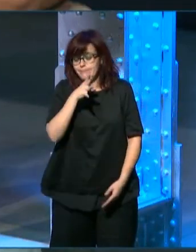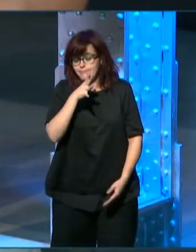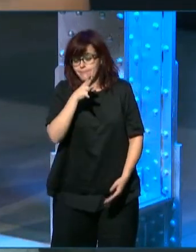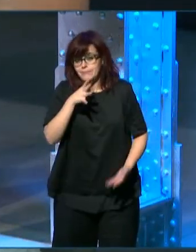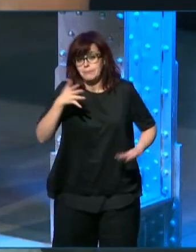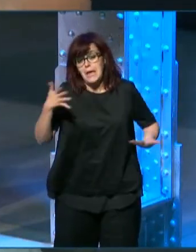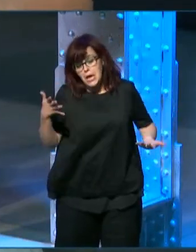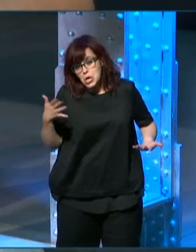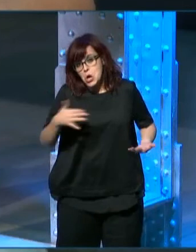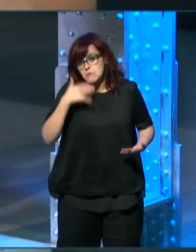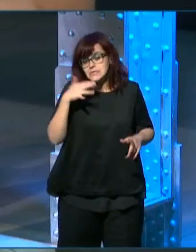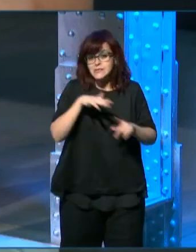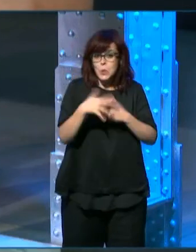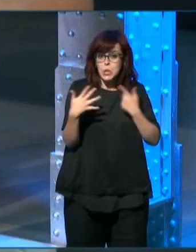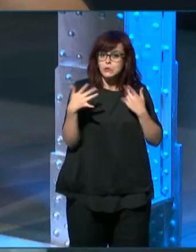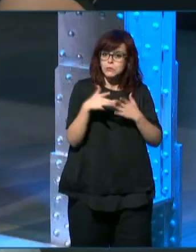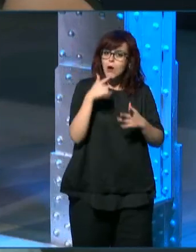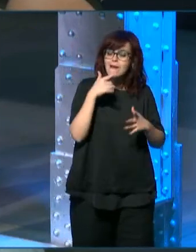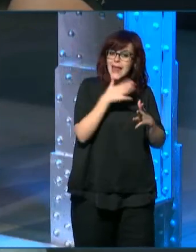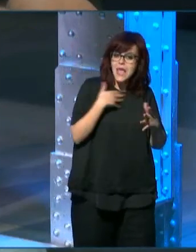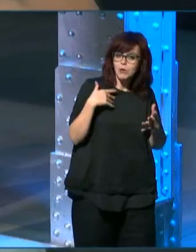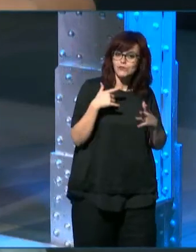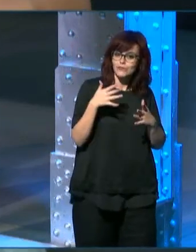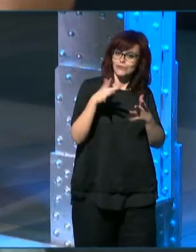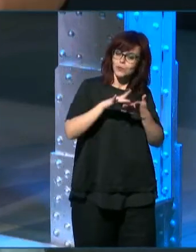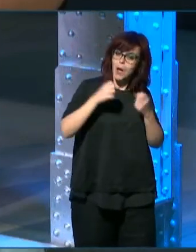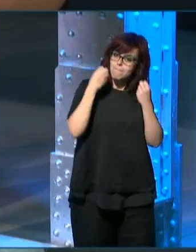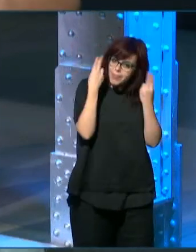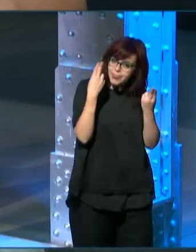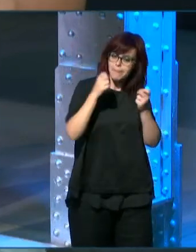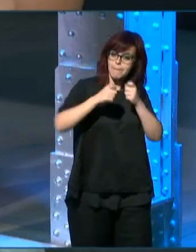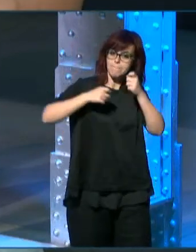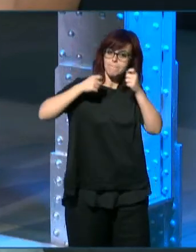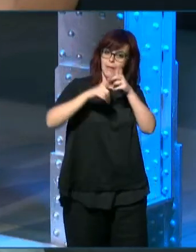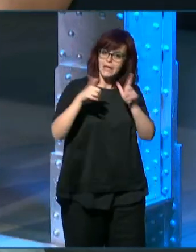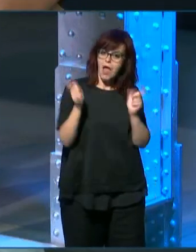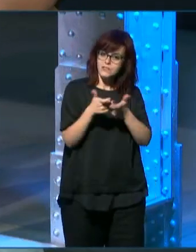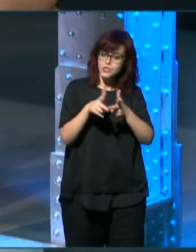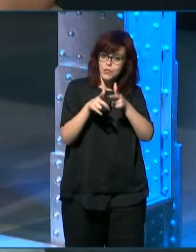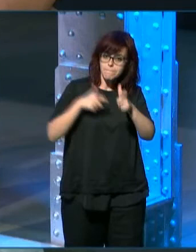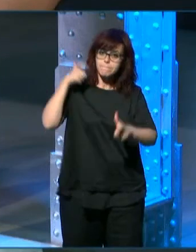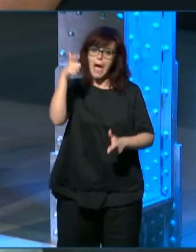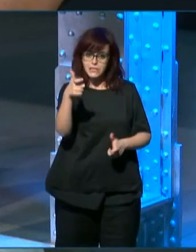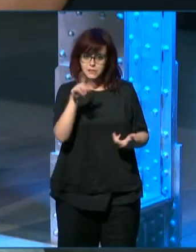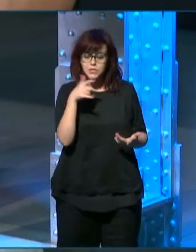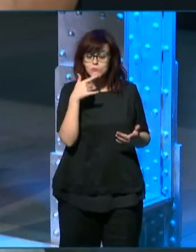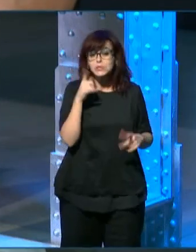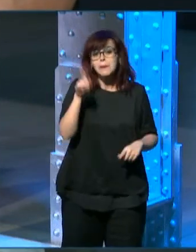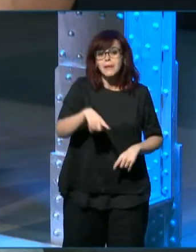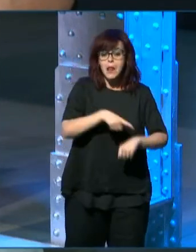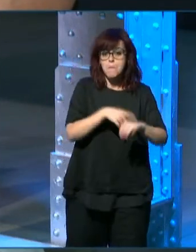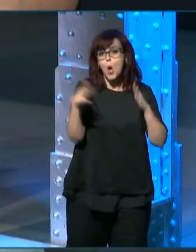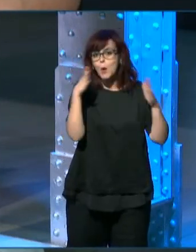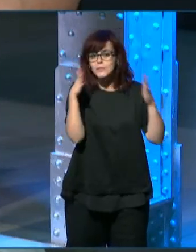redención, los que vivimos en esa década sí que la veíamos en la literatura, o por lo menos yo la vi. Hombre, en cierto momento también, no lo